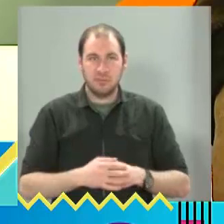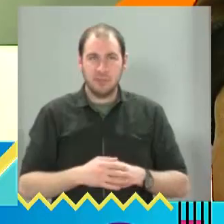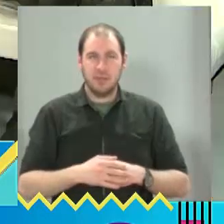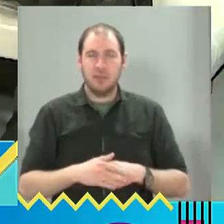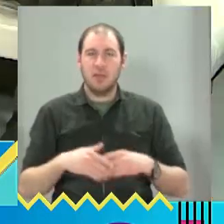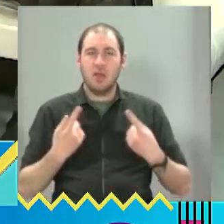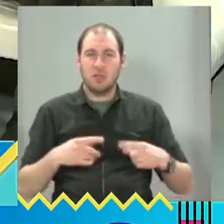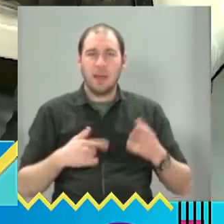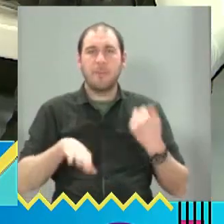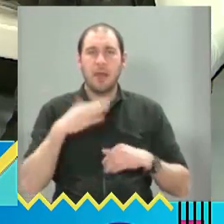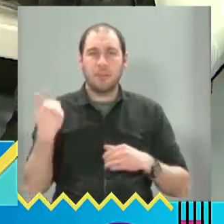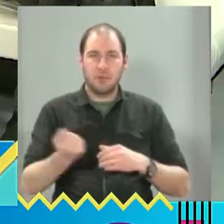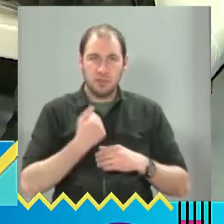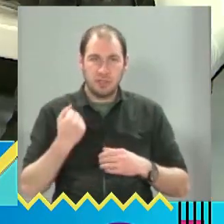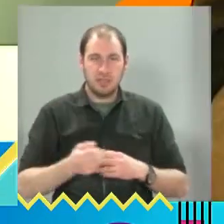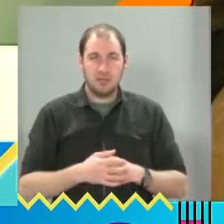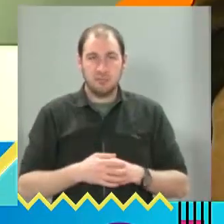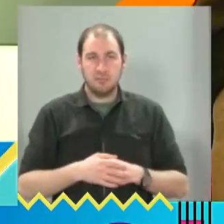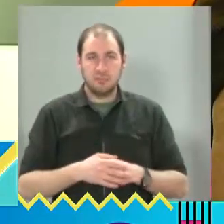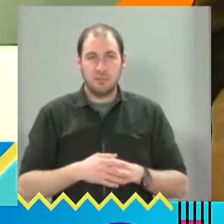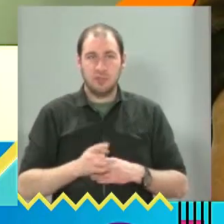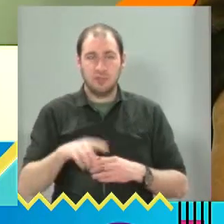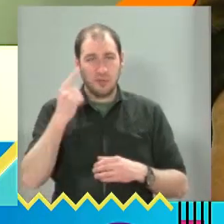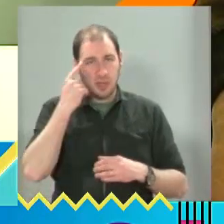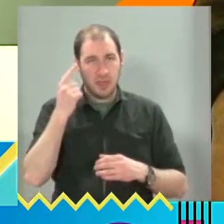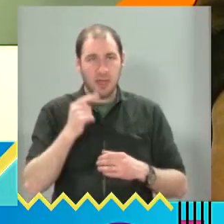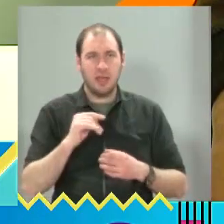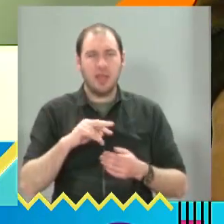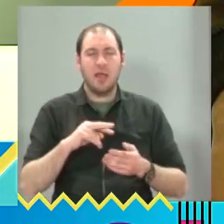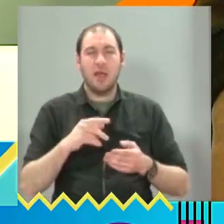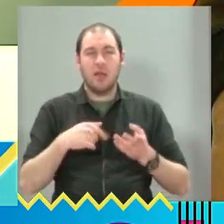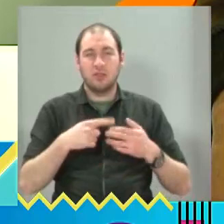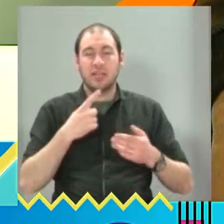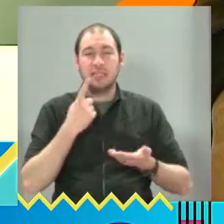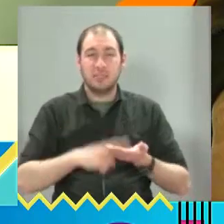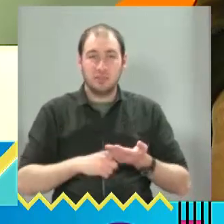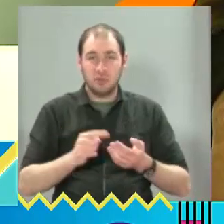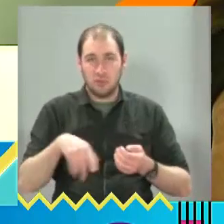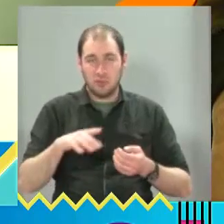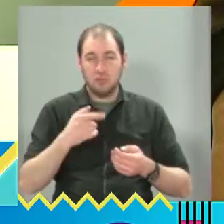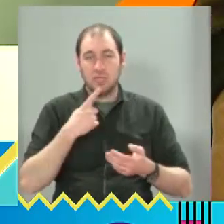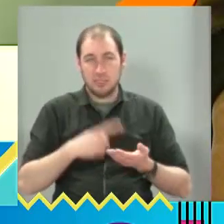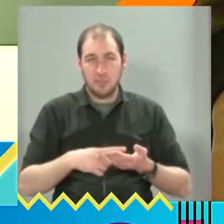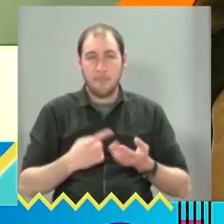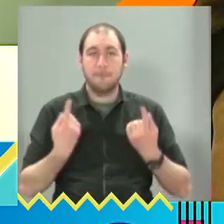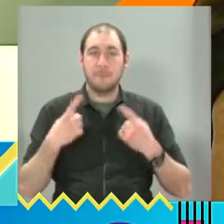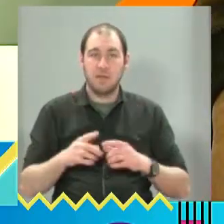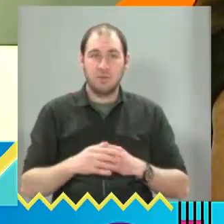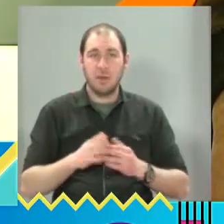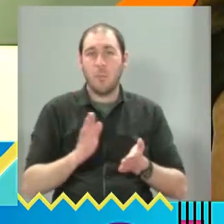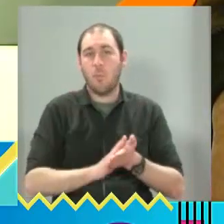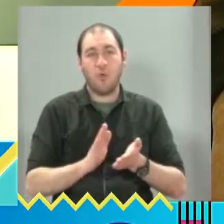lo más importante, lo que consideramos que tiene mayor efecto sobre la decisión que vamos a tomar, pero